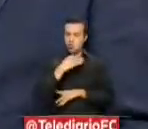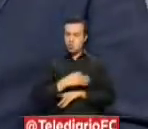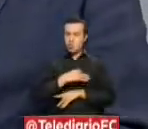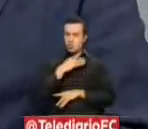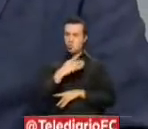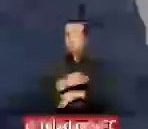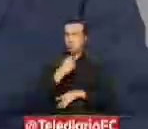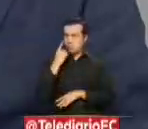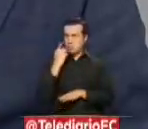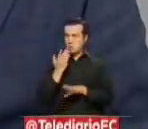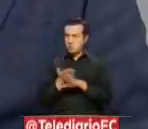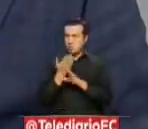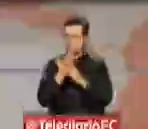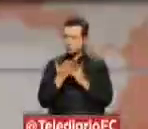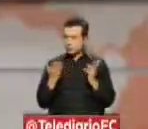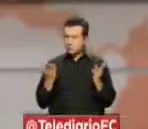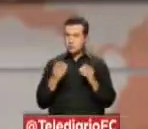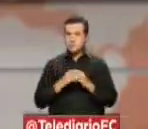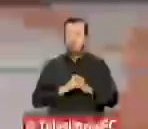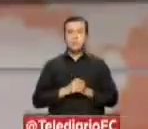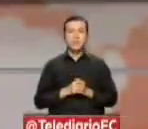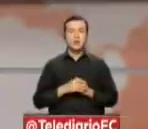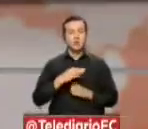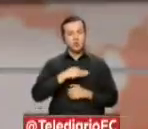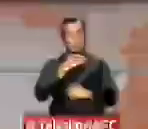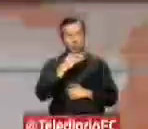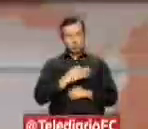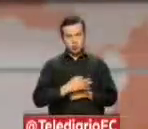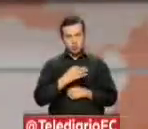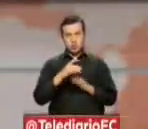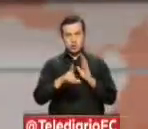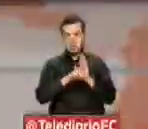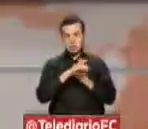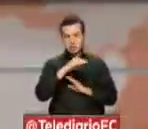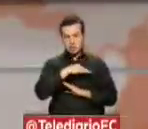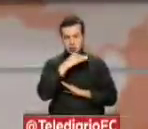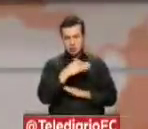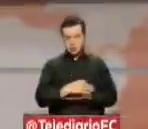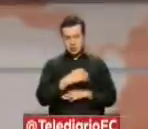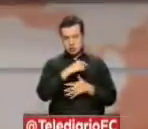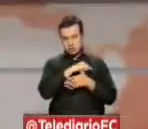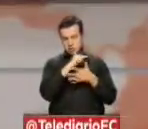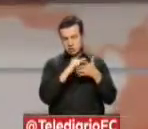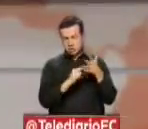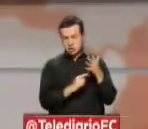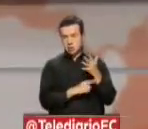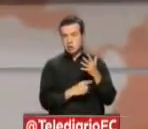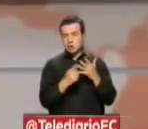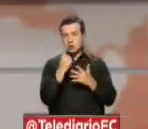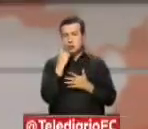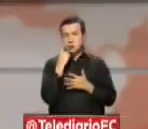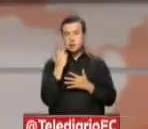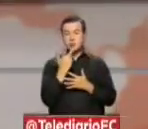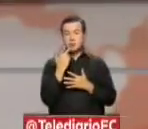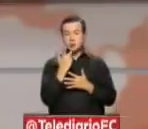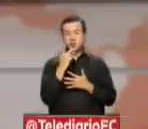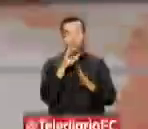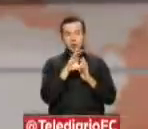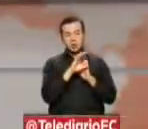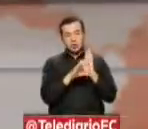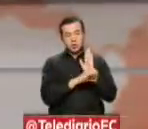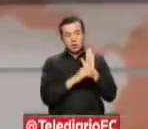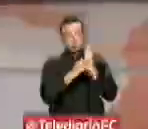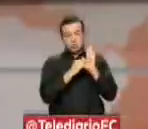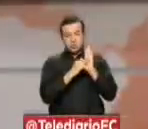ha sido presentado por usted? El código de ética desarrolla de manera concreta lo que en la Constitución